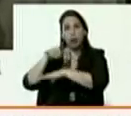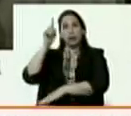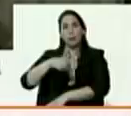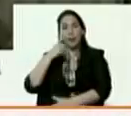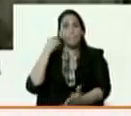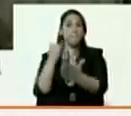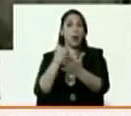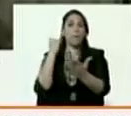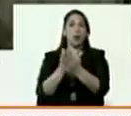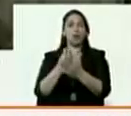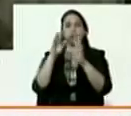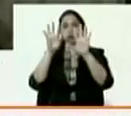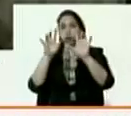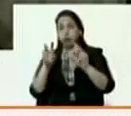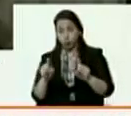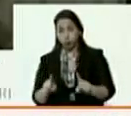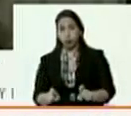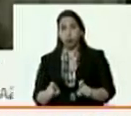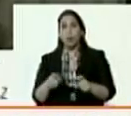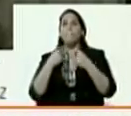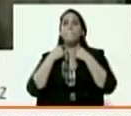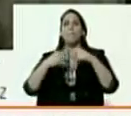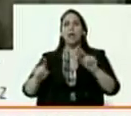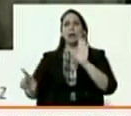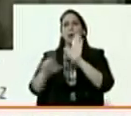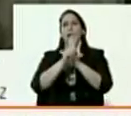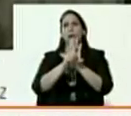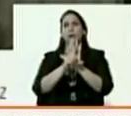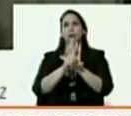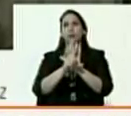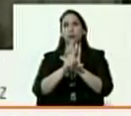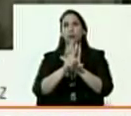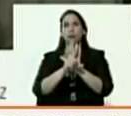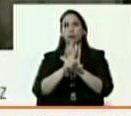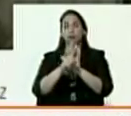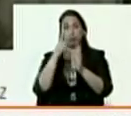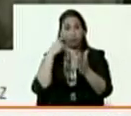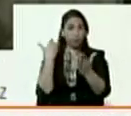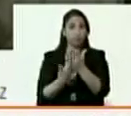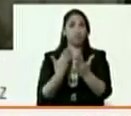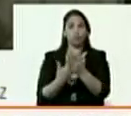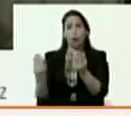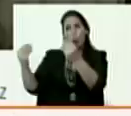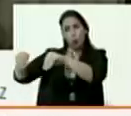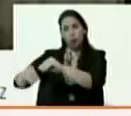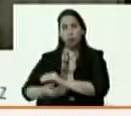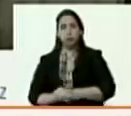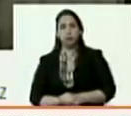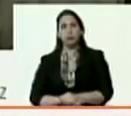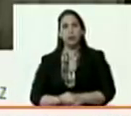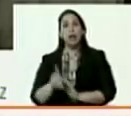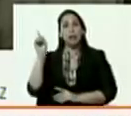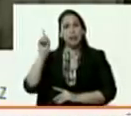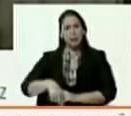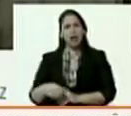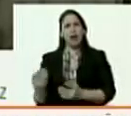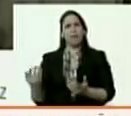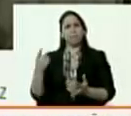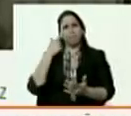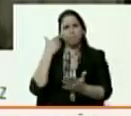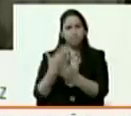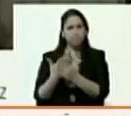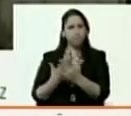evidenciando de este modo la pérdida de legitimidad y vigencia de este pacto. Tal realidad